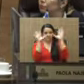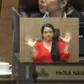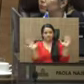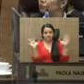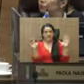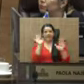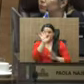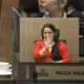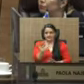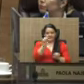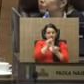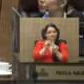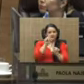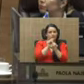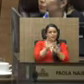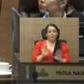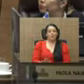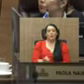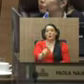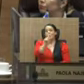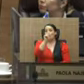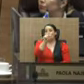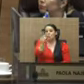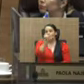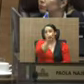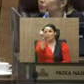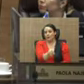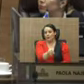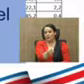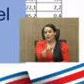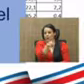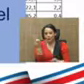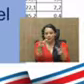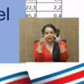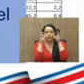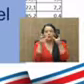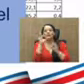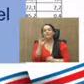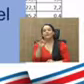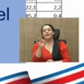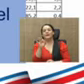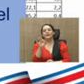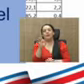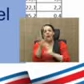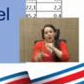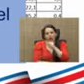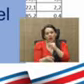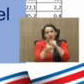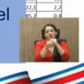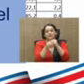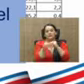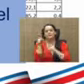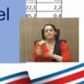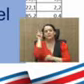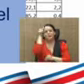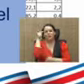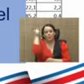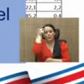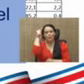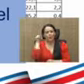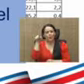panorama, el 1%, escuchen bien, adicional que el